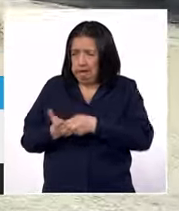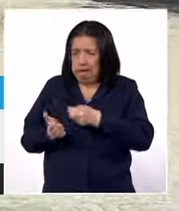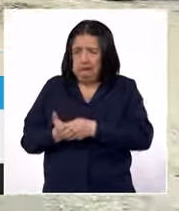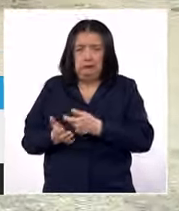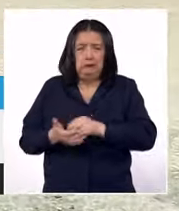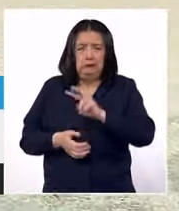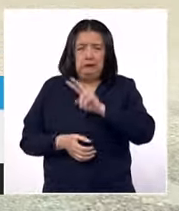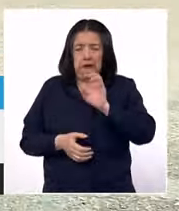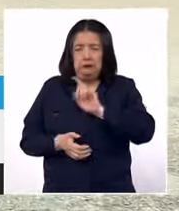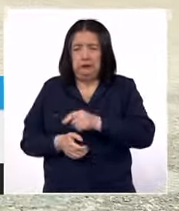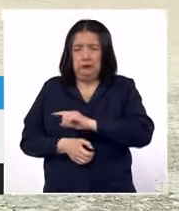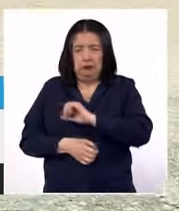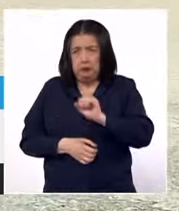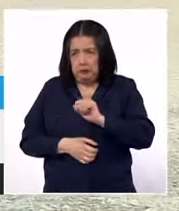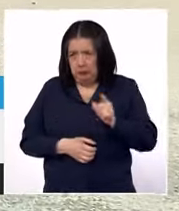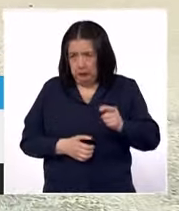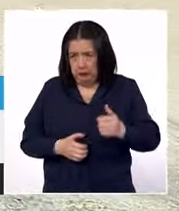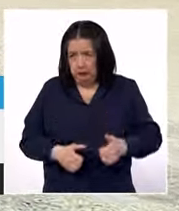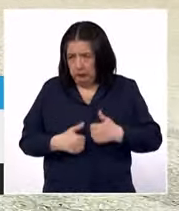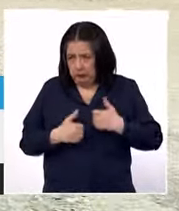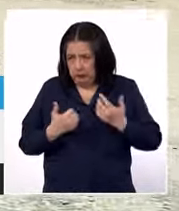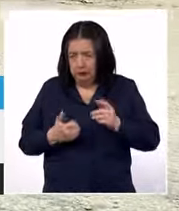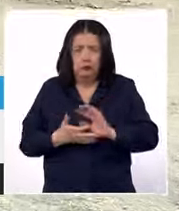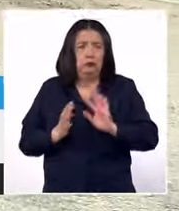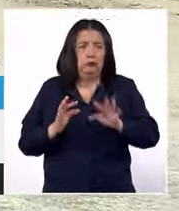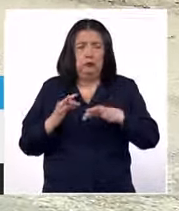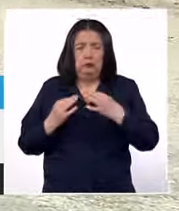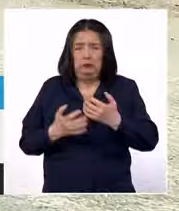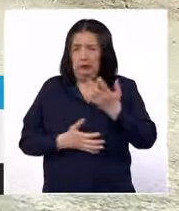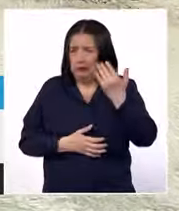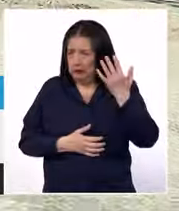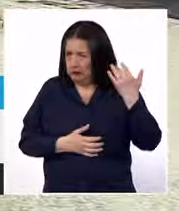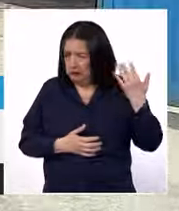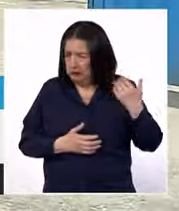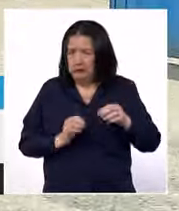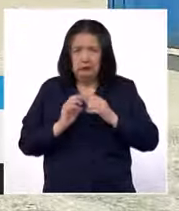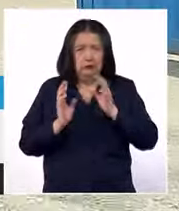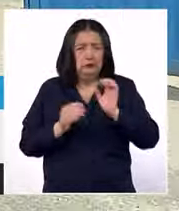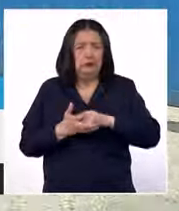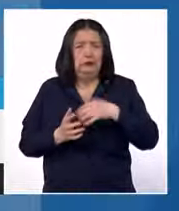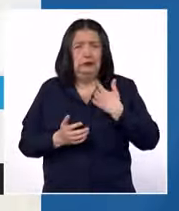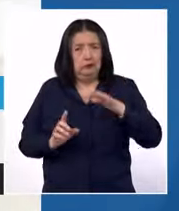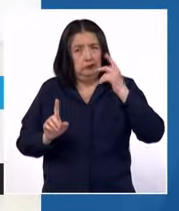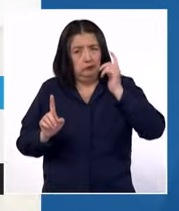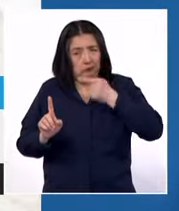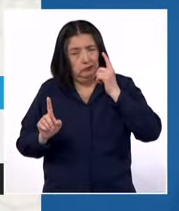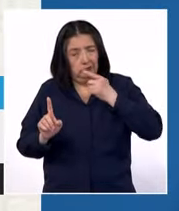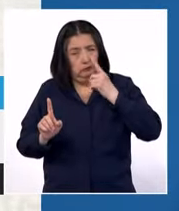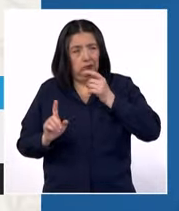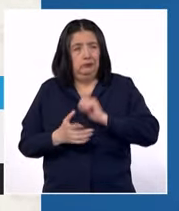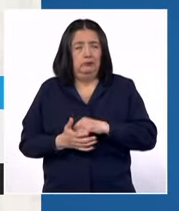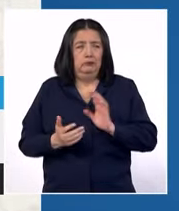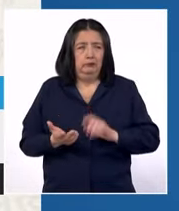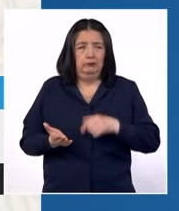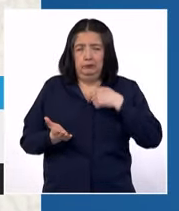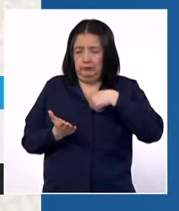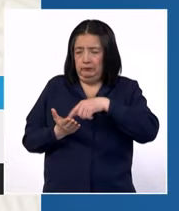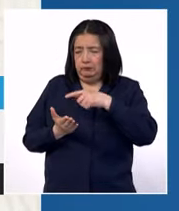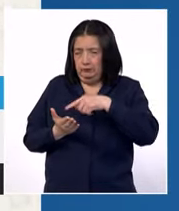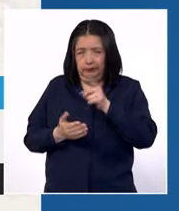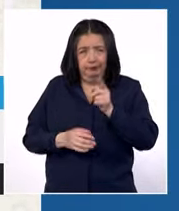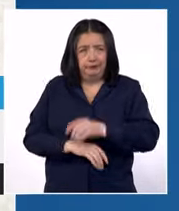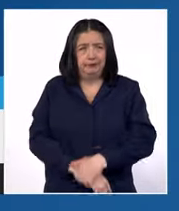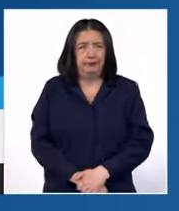mil soles para no atentar contra él y su familia. Desde hace varios días lo tenían amenazado en mensajes como